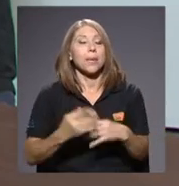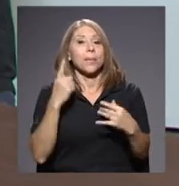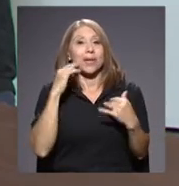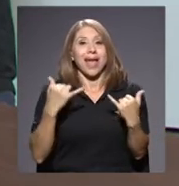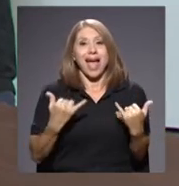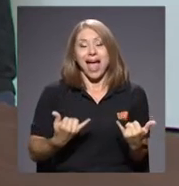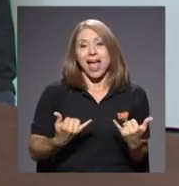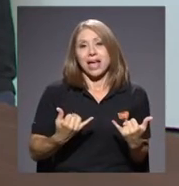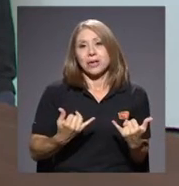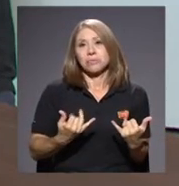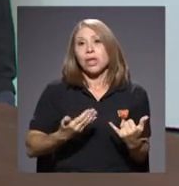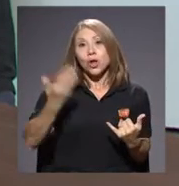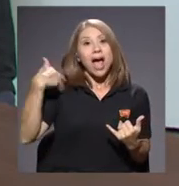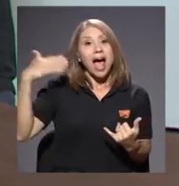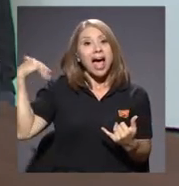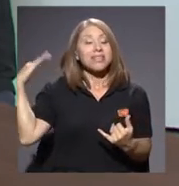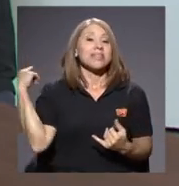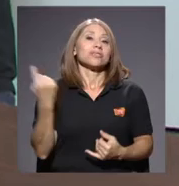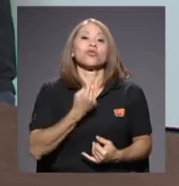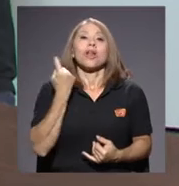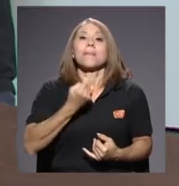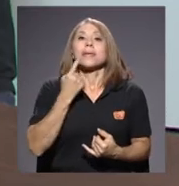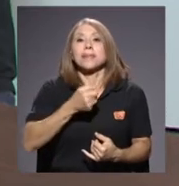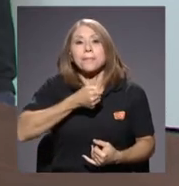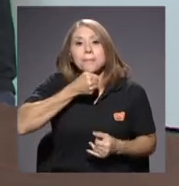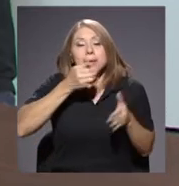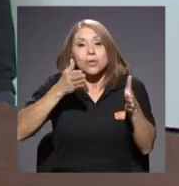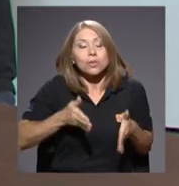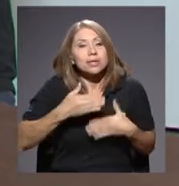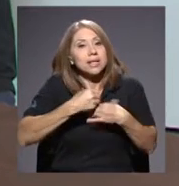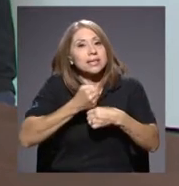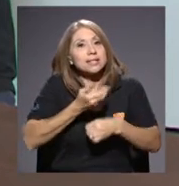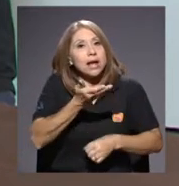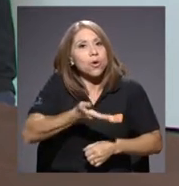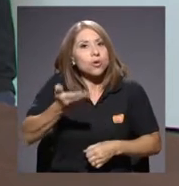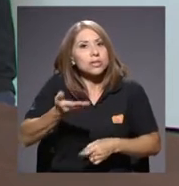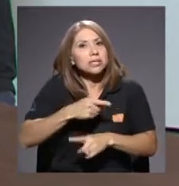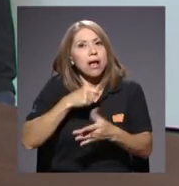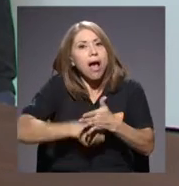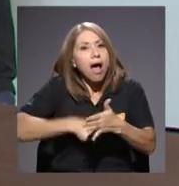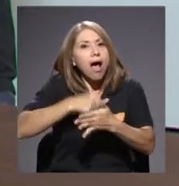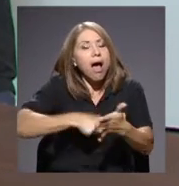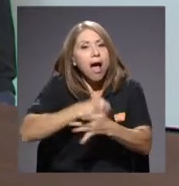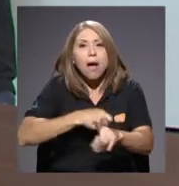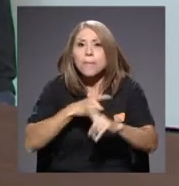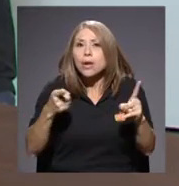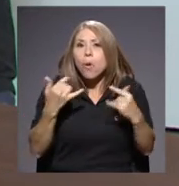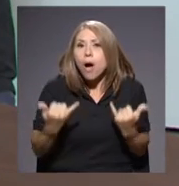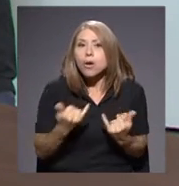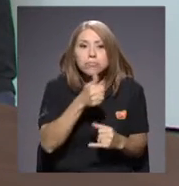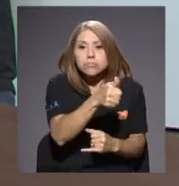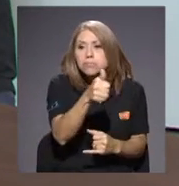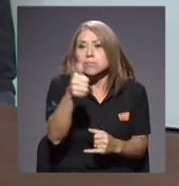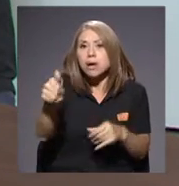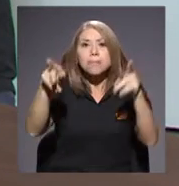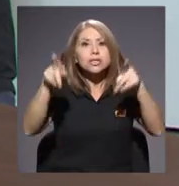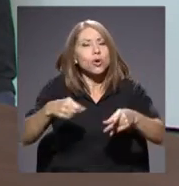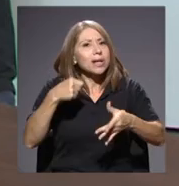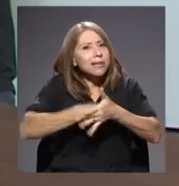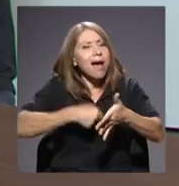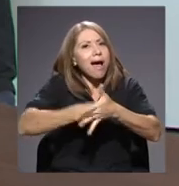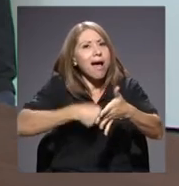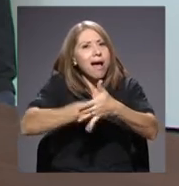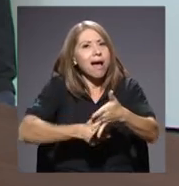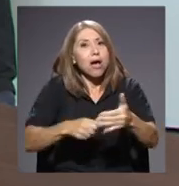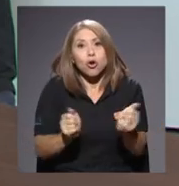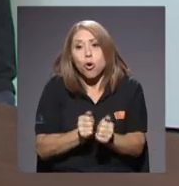ahora antes lo hacían nada más los periodistas, en momentos determinados los ciudadanos ya lo pueden exigir. Inclusive con un dispositivo móvil la gente